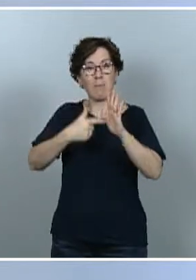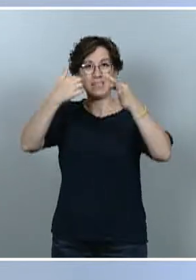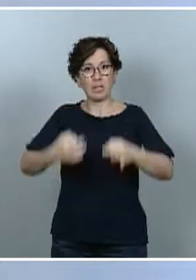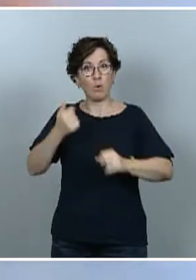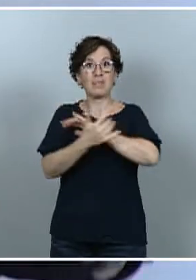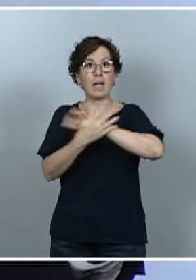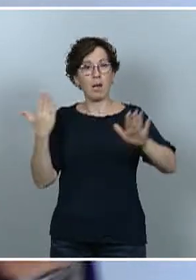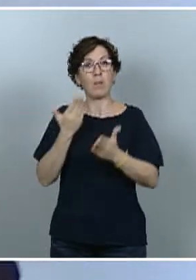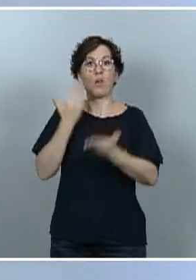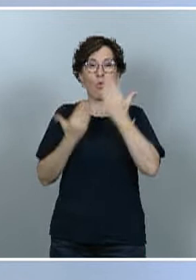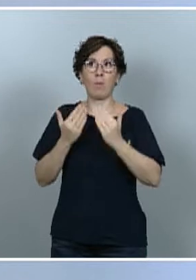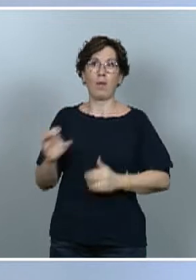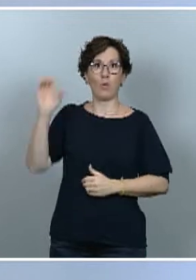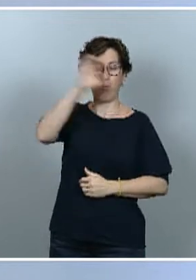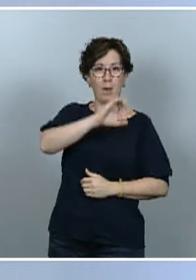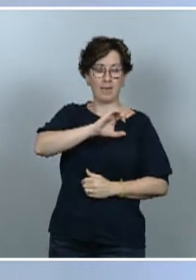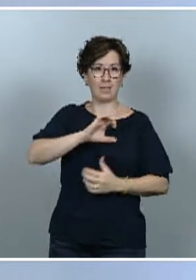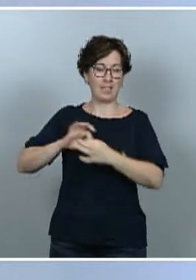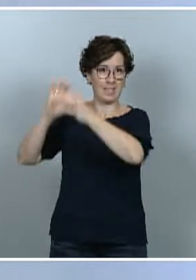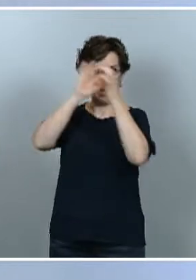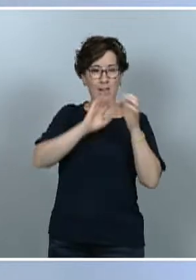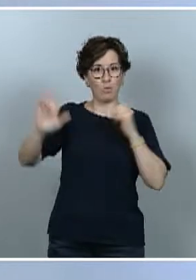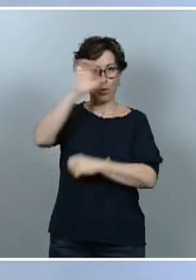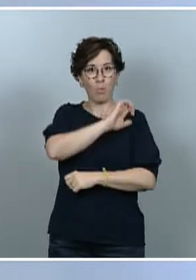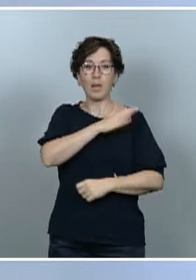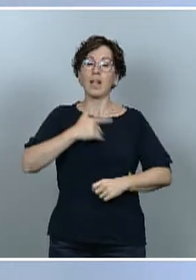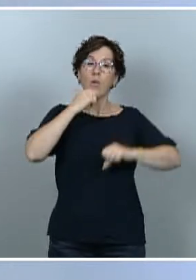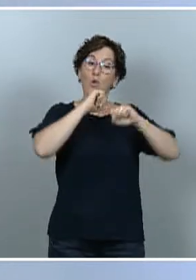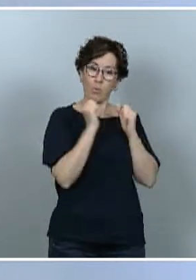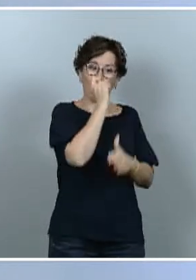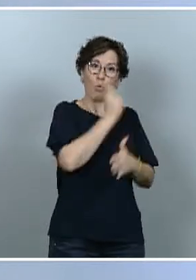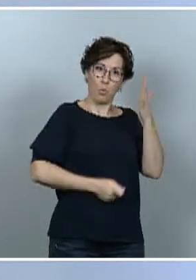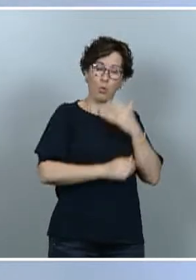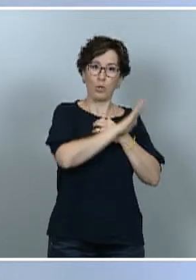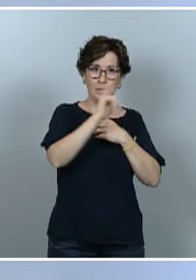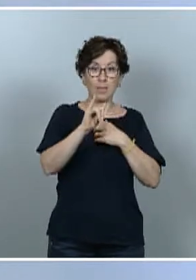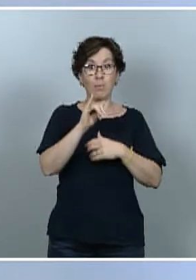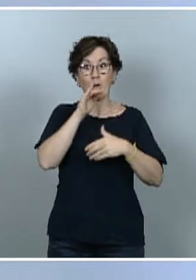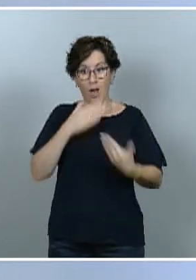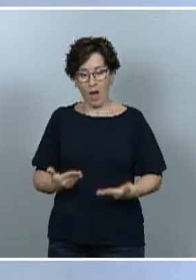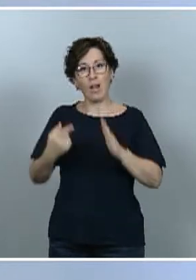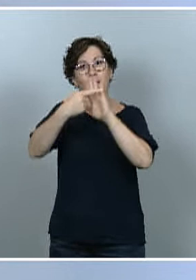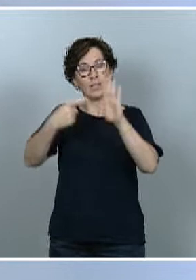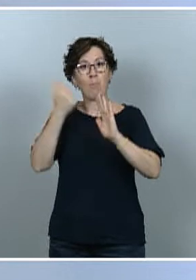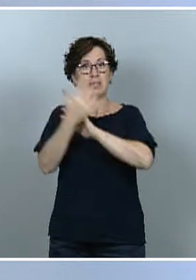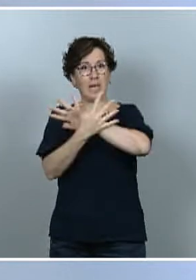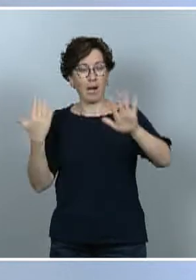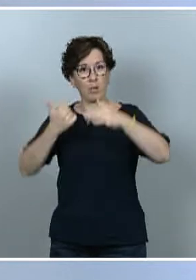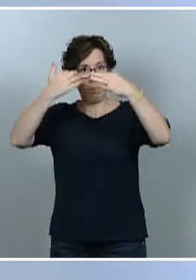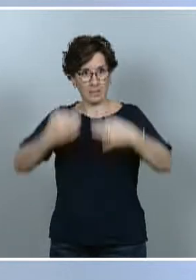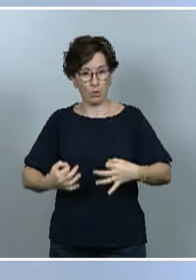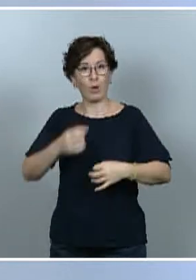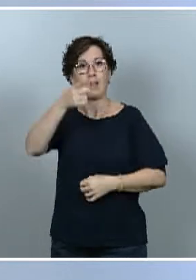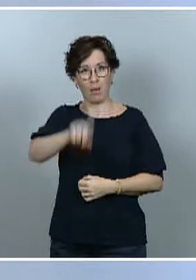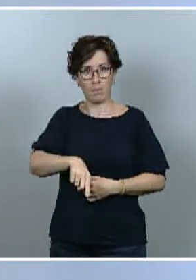entorno. Confinamiento más duro, pero también que nos permite una desescalada más segura y más rápida, y en este contexto permite también,